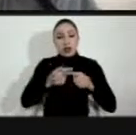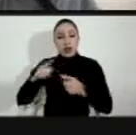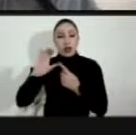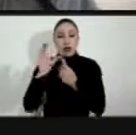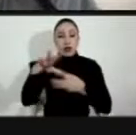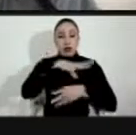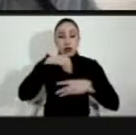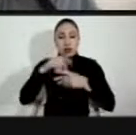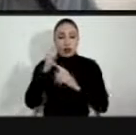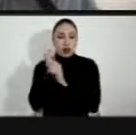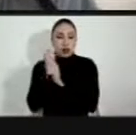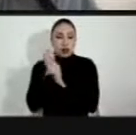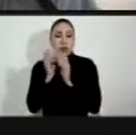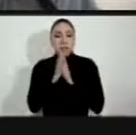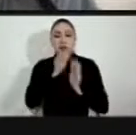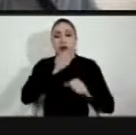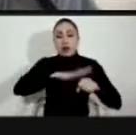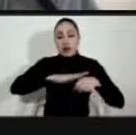autoridades correspondientes.